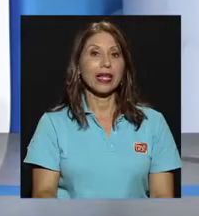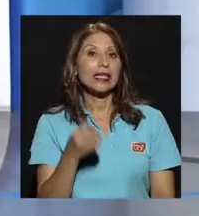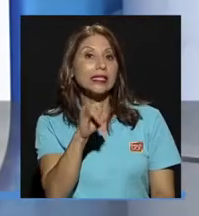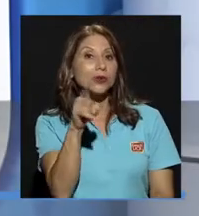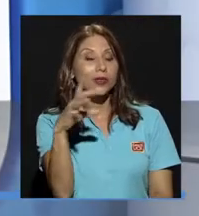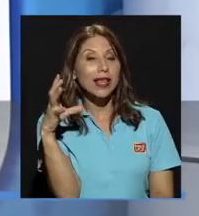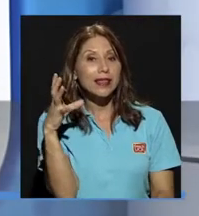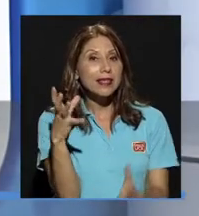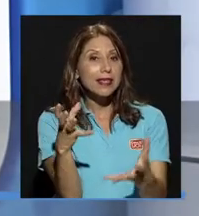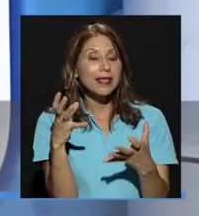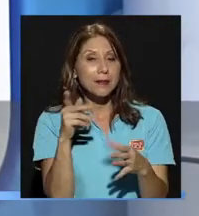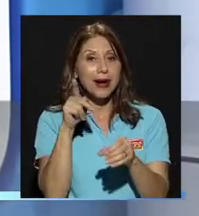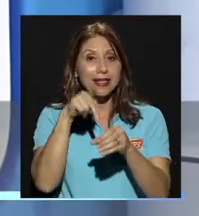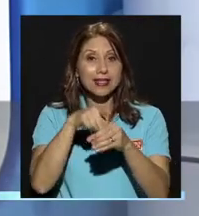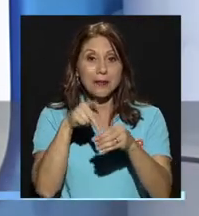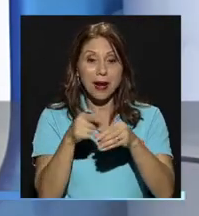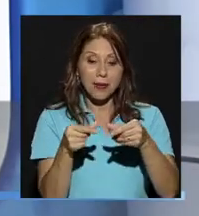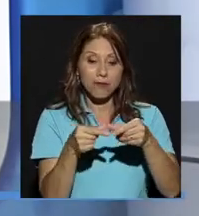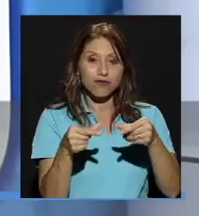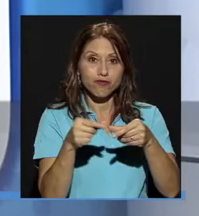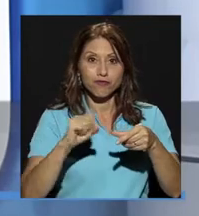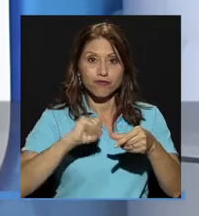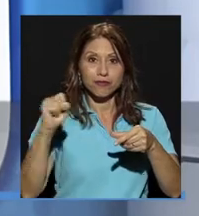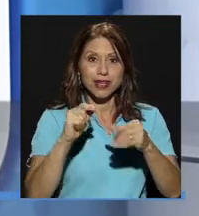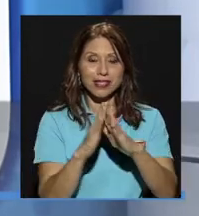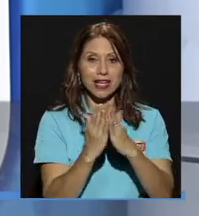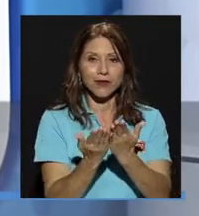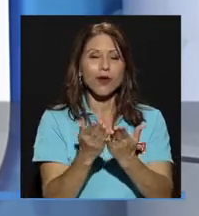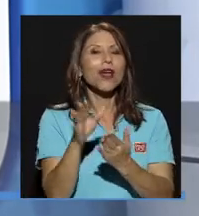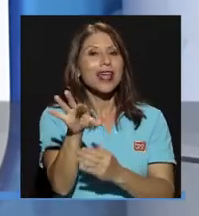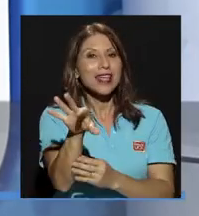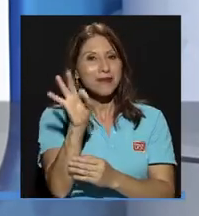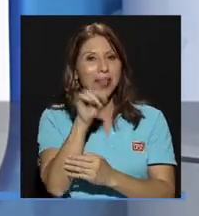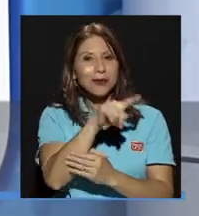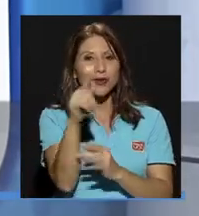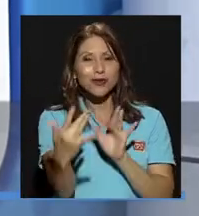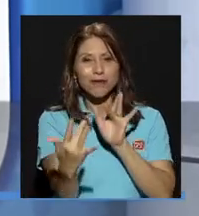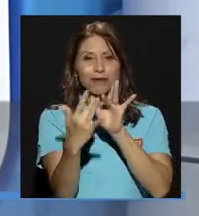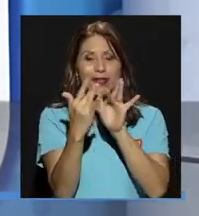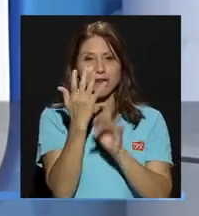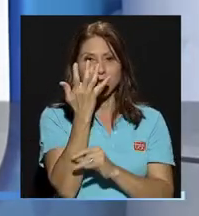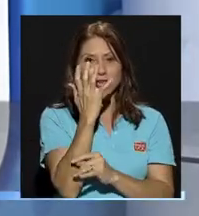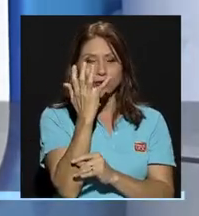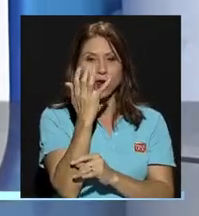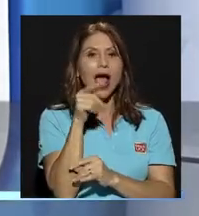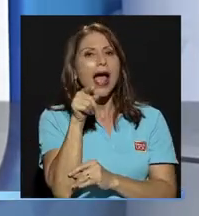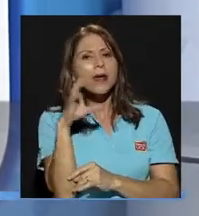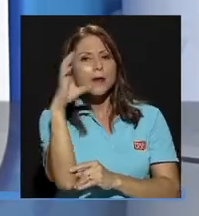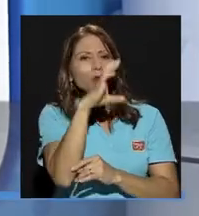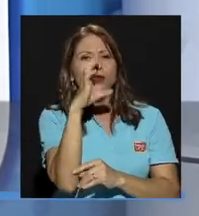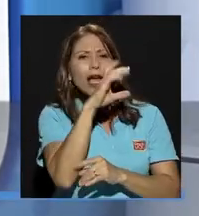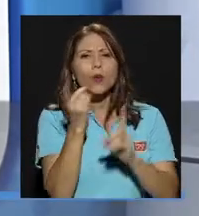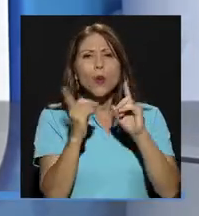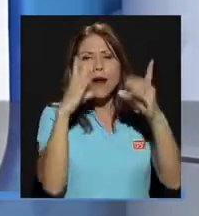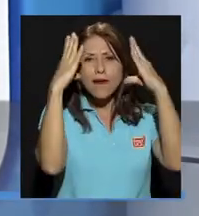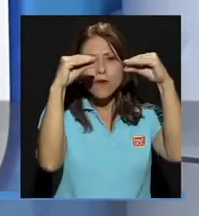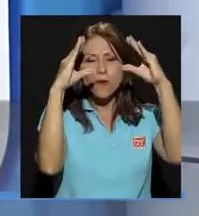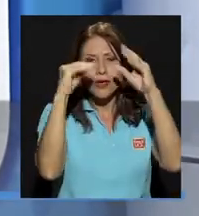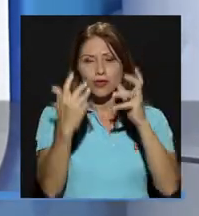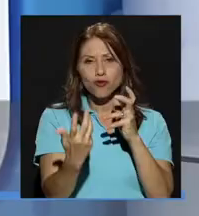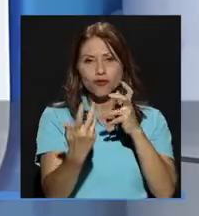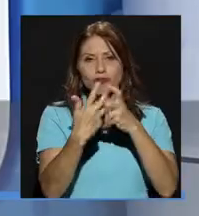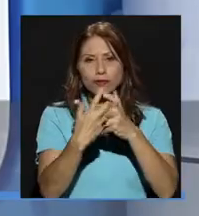Y si desea participar en el sorteo de este libro, le invitamos a ingresar en nuestra página de Facebook y buscar la